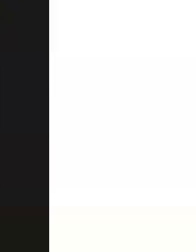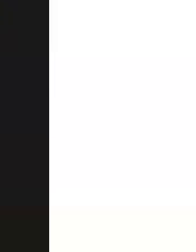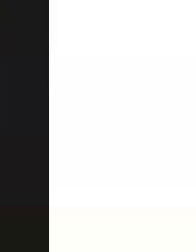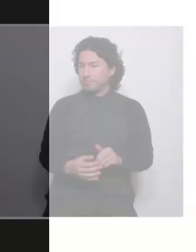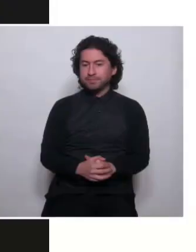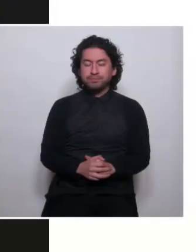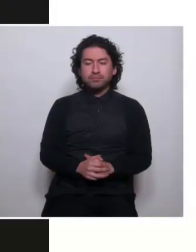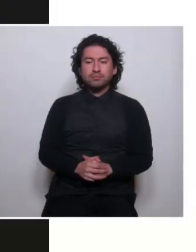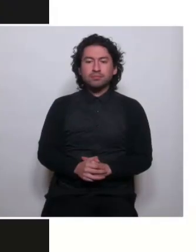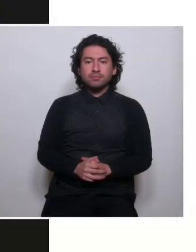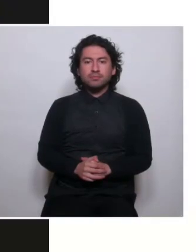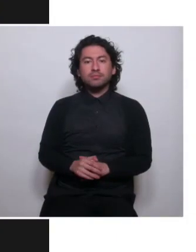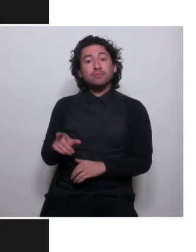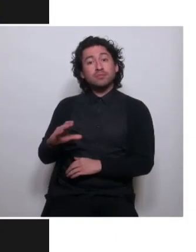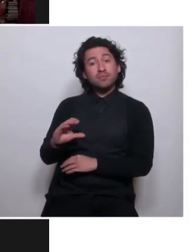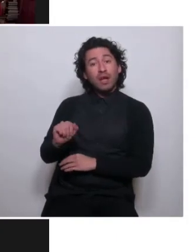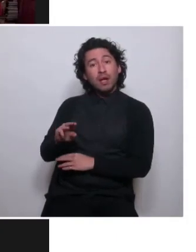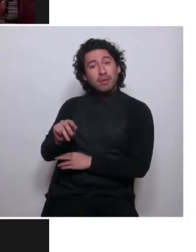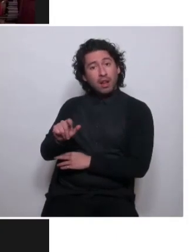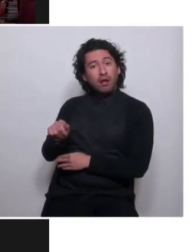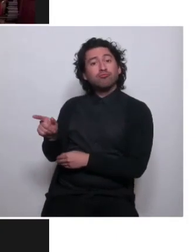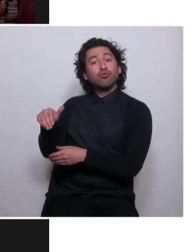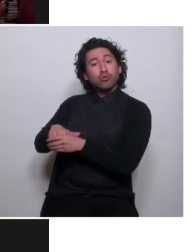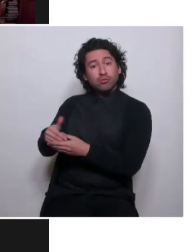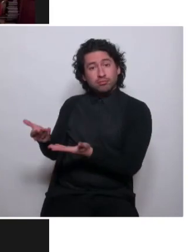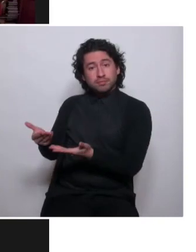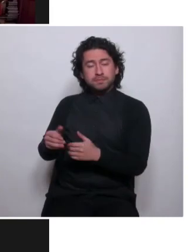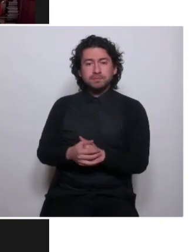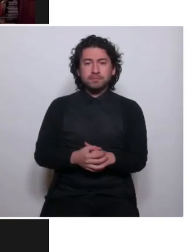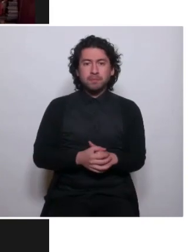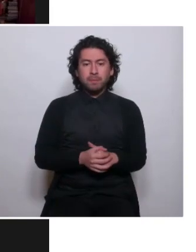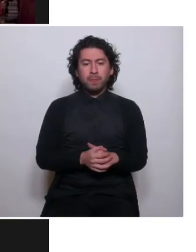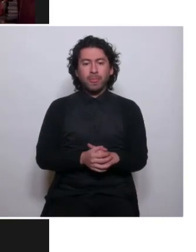Convencional Camila Zárate, ¿cómo vota?